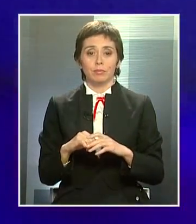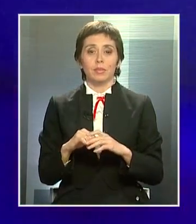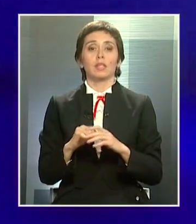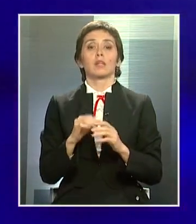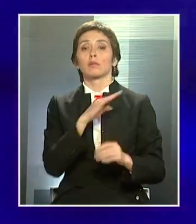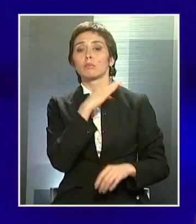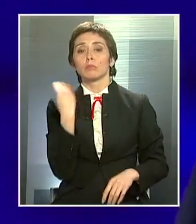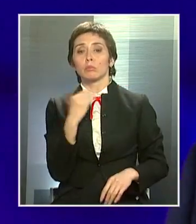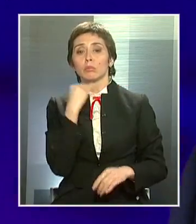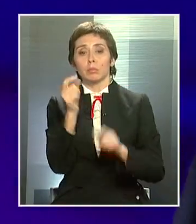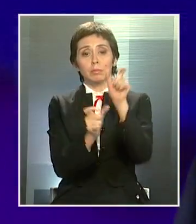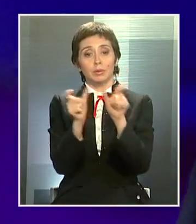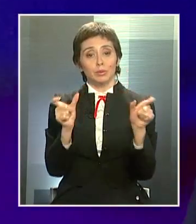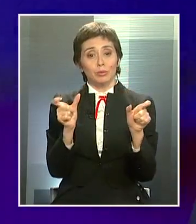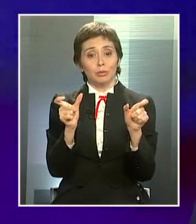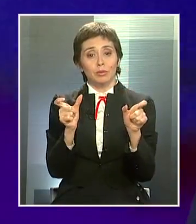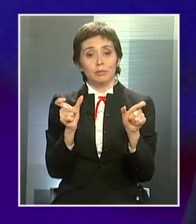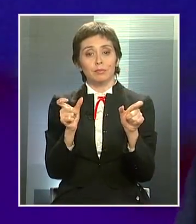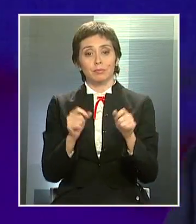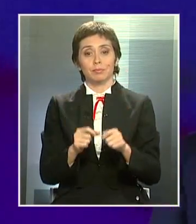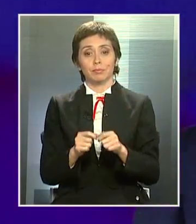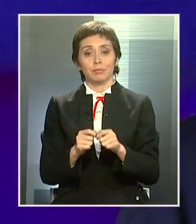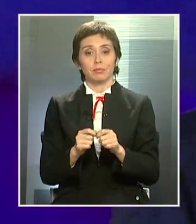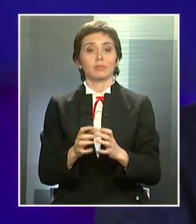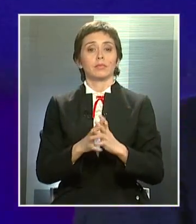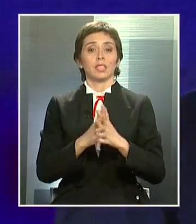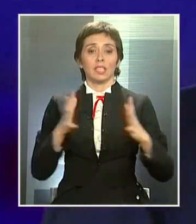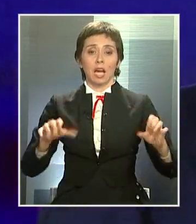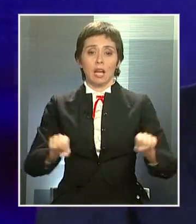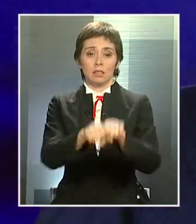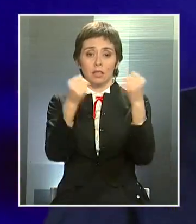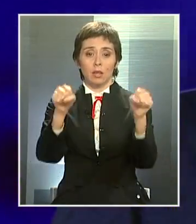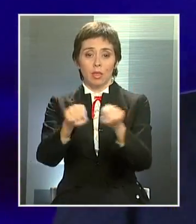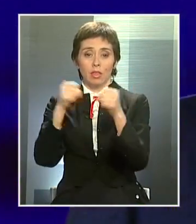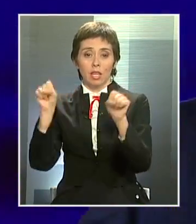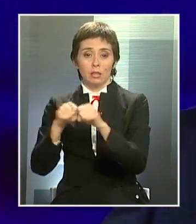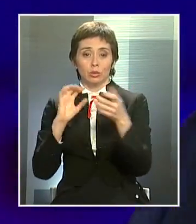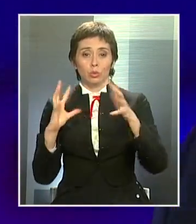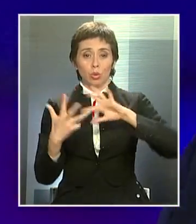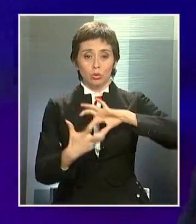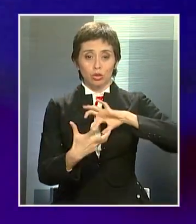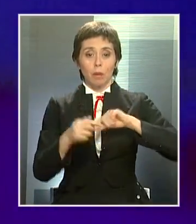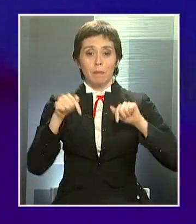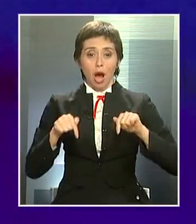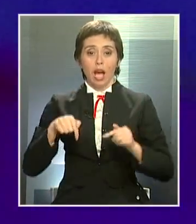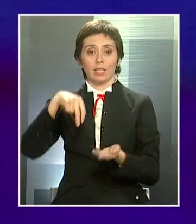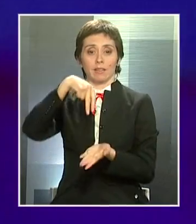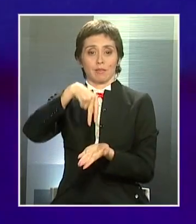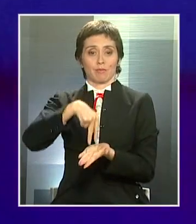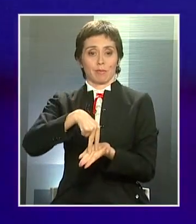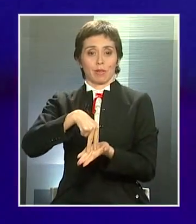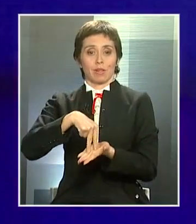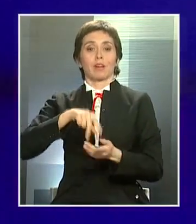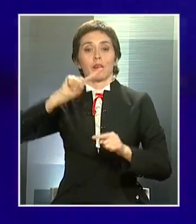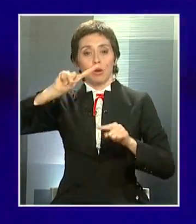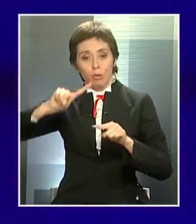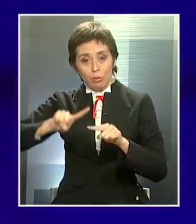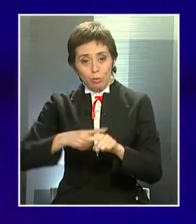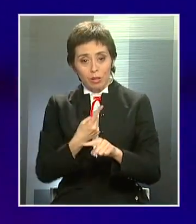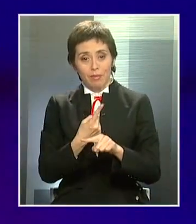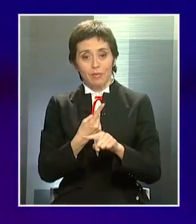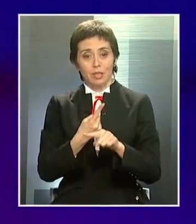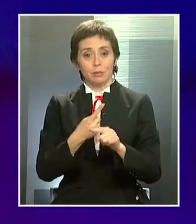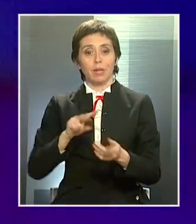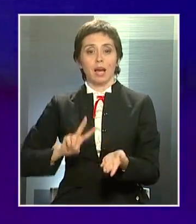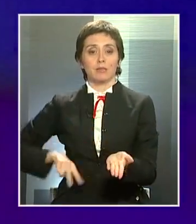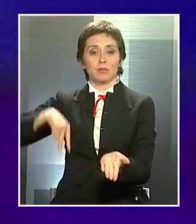pérdida de vidas humanas, una gran destrucción. Pero aquí estamos, una vez más,